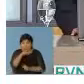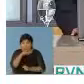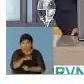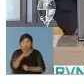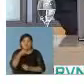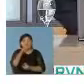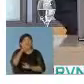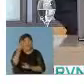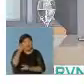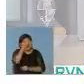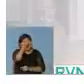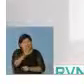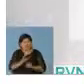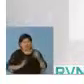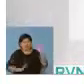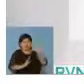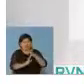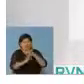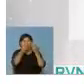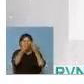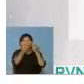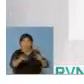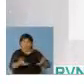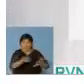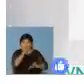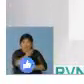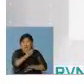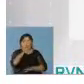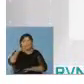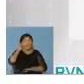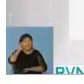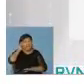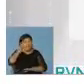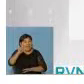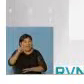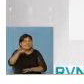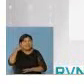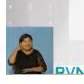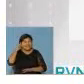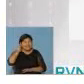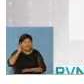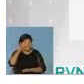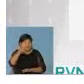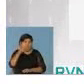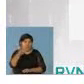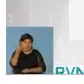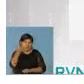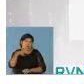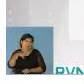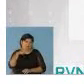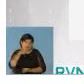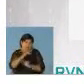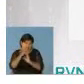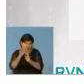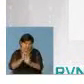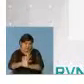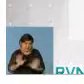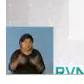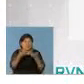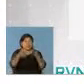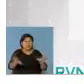Tras la renuncia de Miguel Singh por motivos personales, se conoció que el comisario general